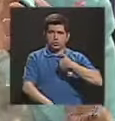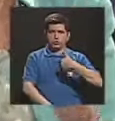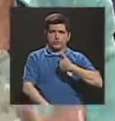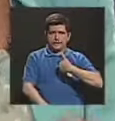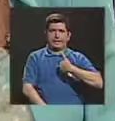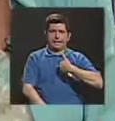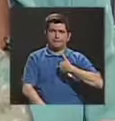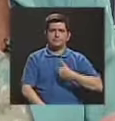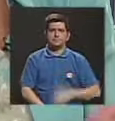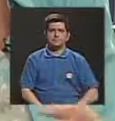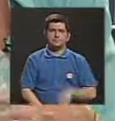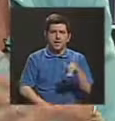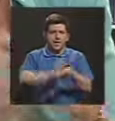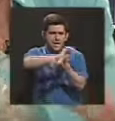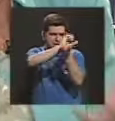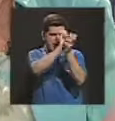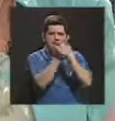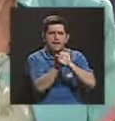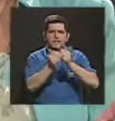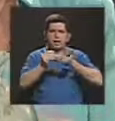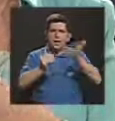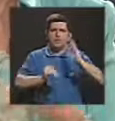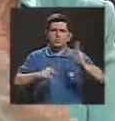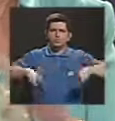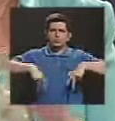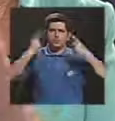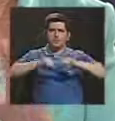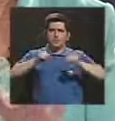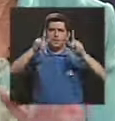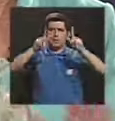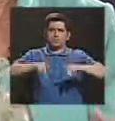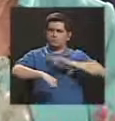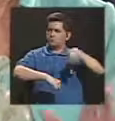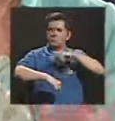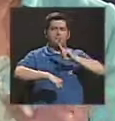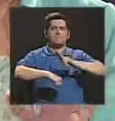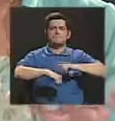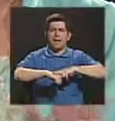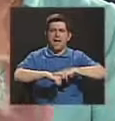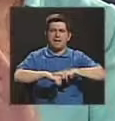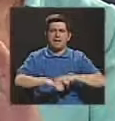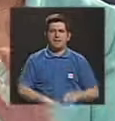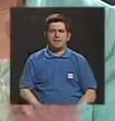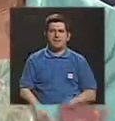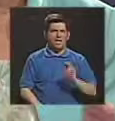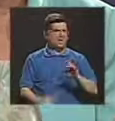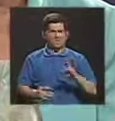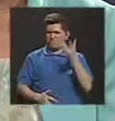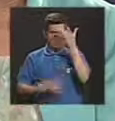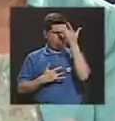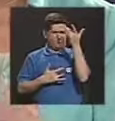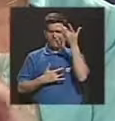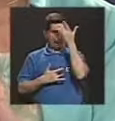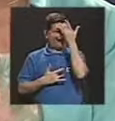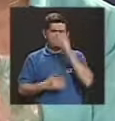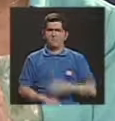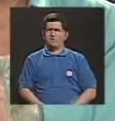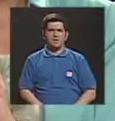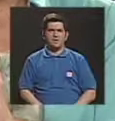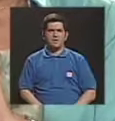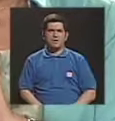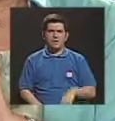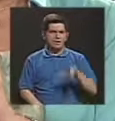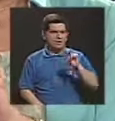y ya ha cambiado muchas cosas de su vida, pero es una persona normal, no es ninguna enfermedad, no